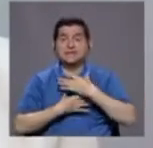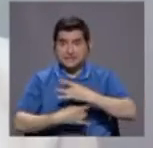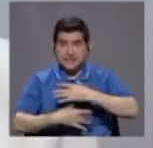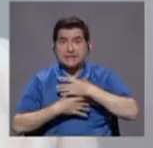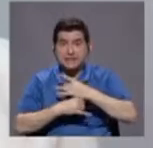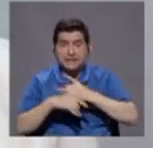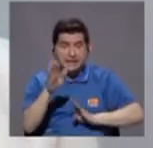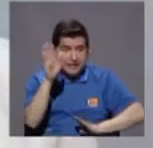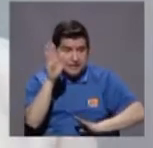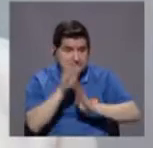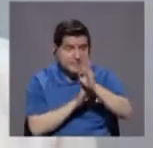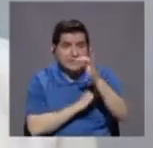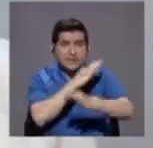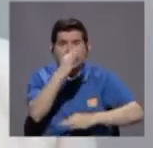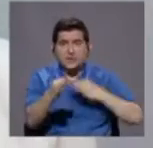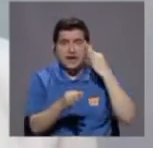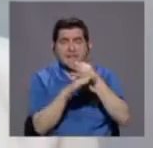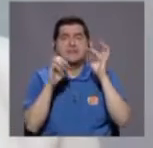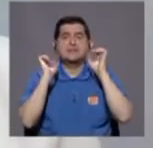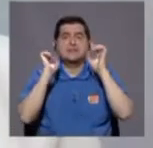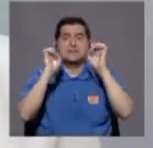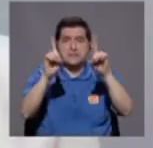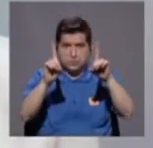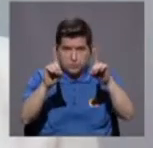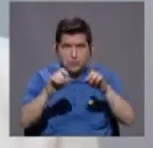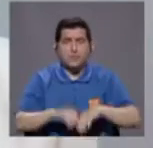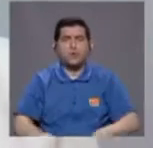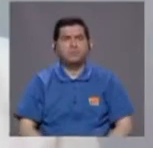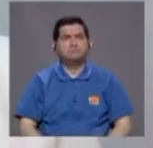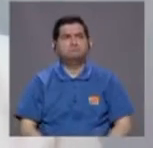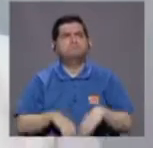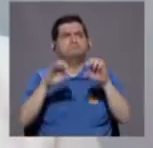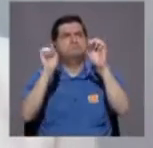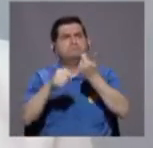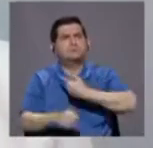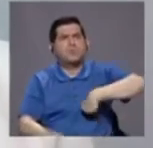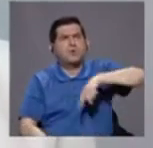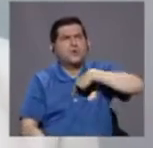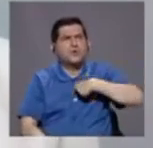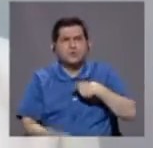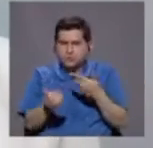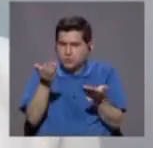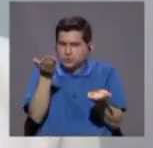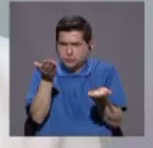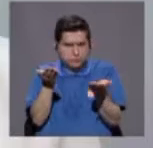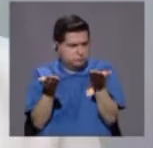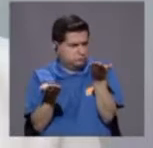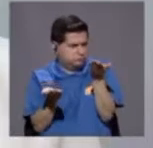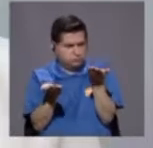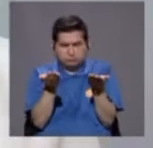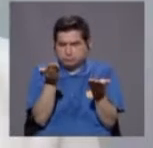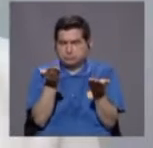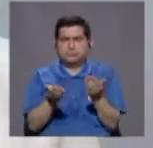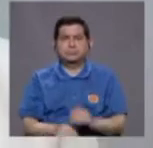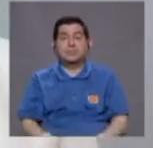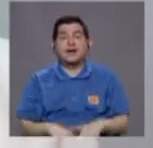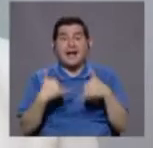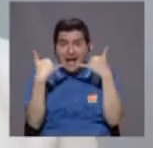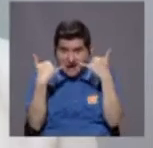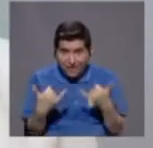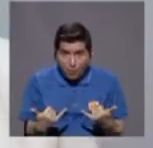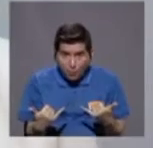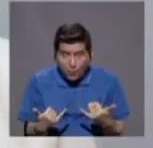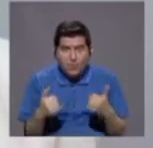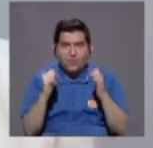por desarrollar un tipo de educación que podríamos equiparar con lo que sería ahora